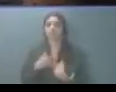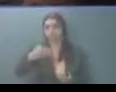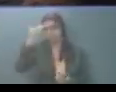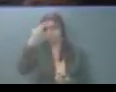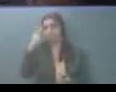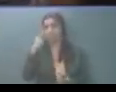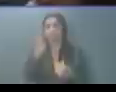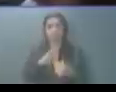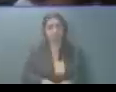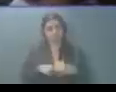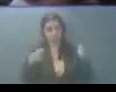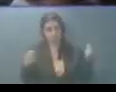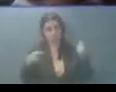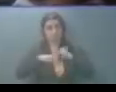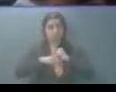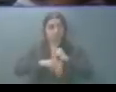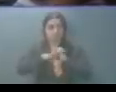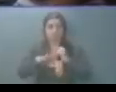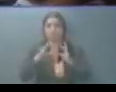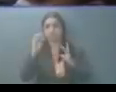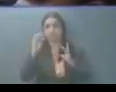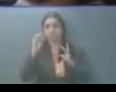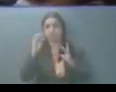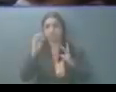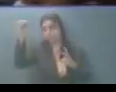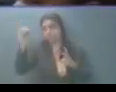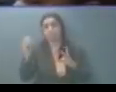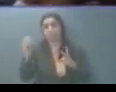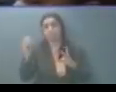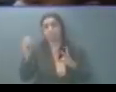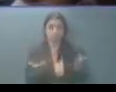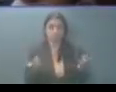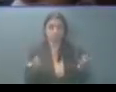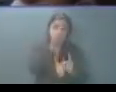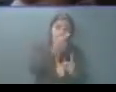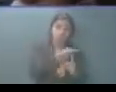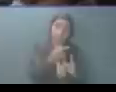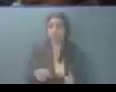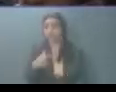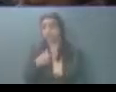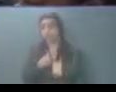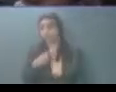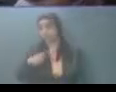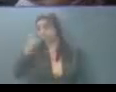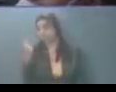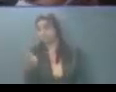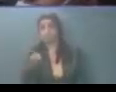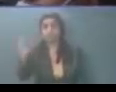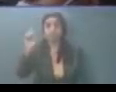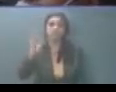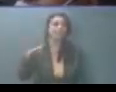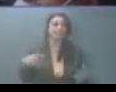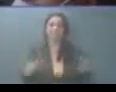publicaciones en los periódicos, yo sé que hay comentarios contra ustedes, contra mí, contra otra gente,